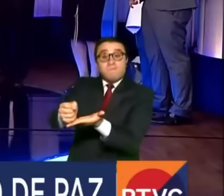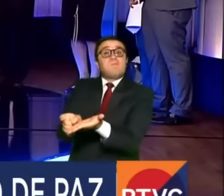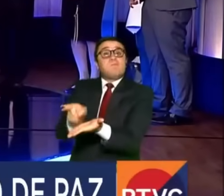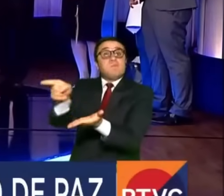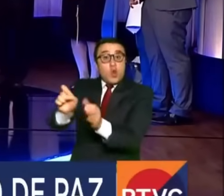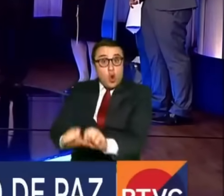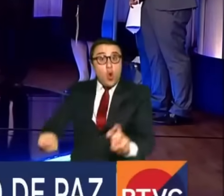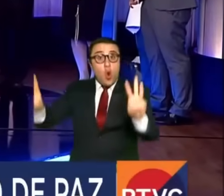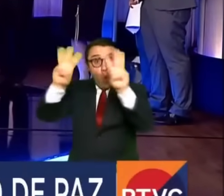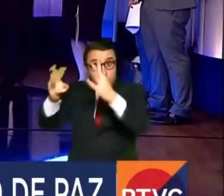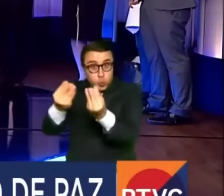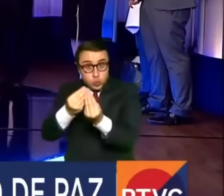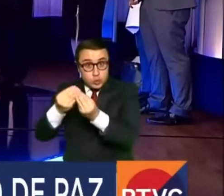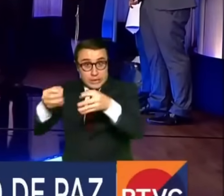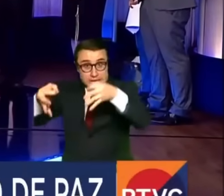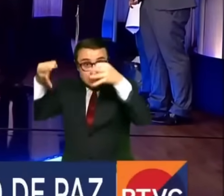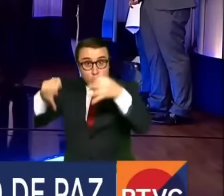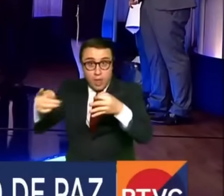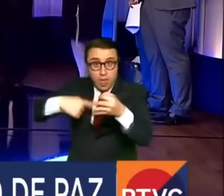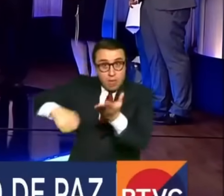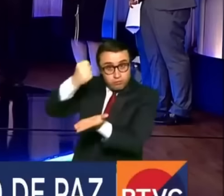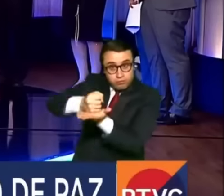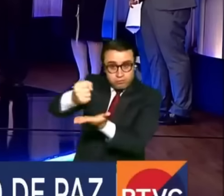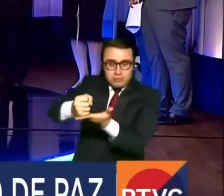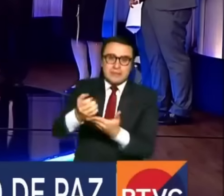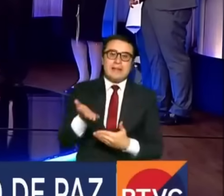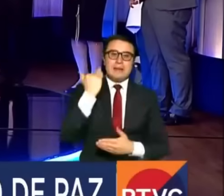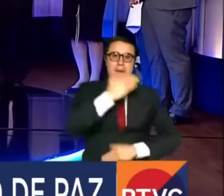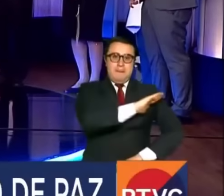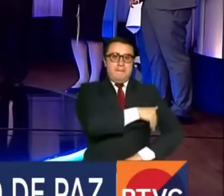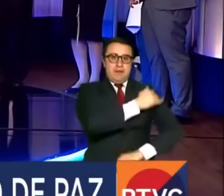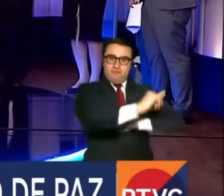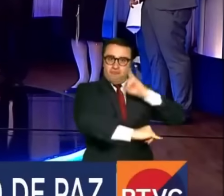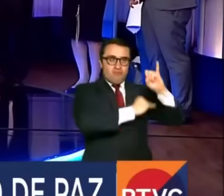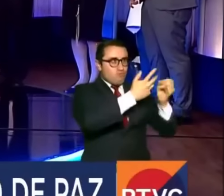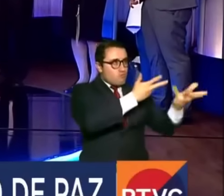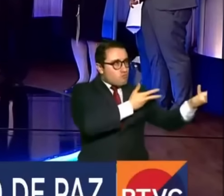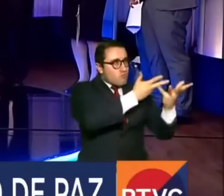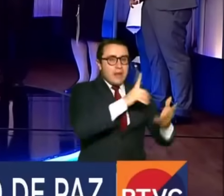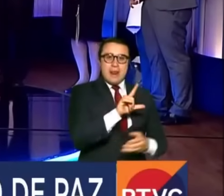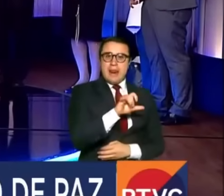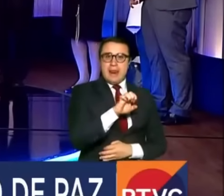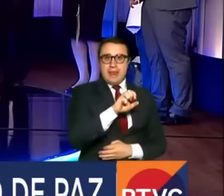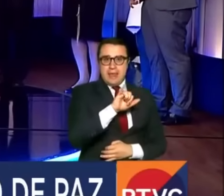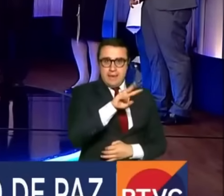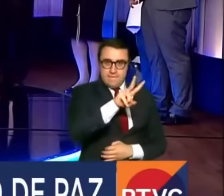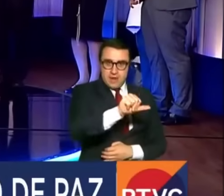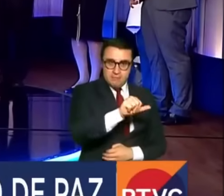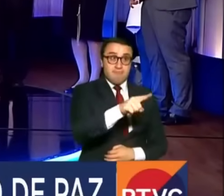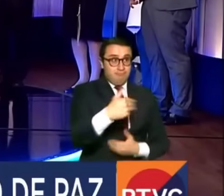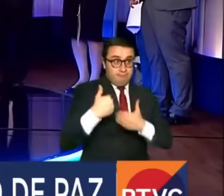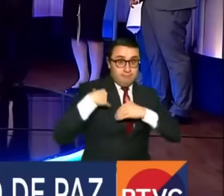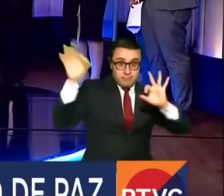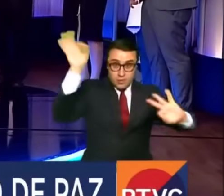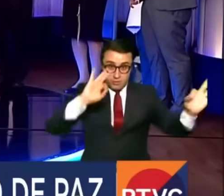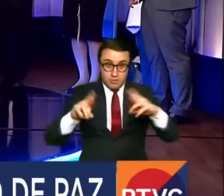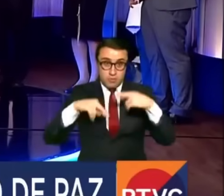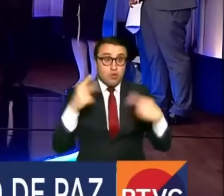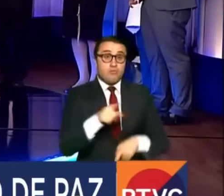allí. Me decía el canciller Leiva que nos suspendieron, que él fue el que organizó esta